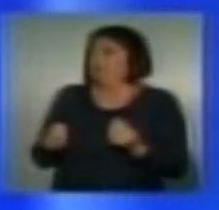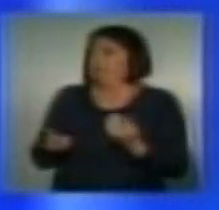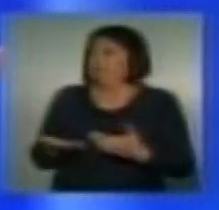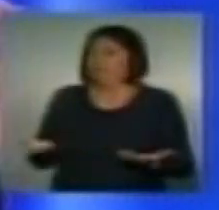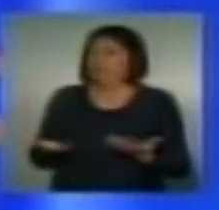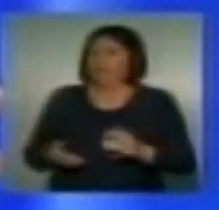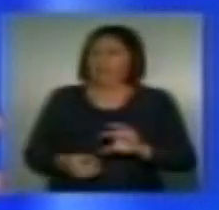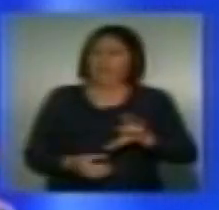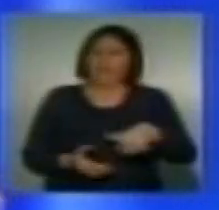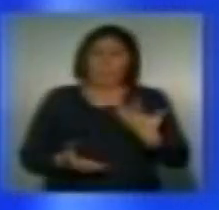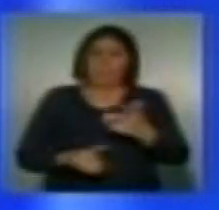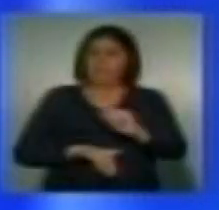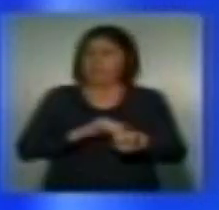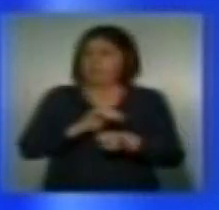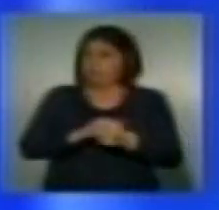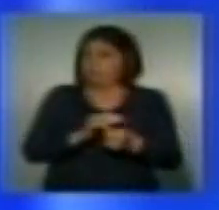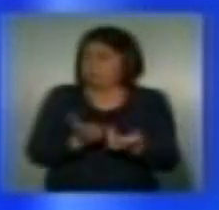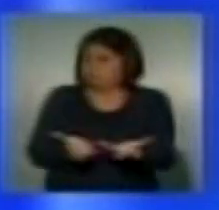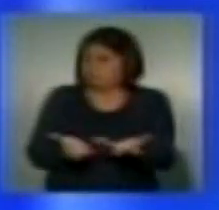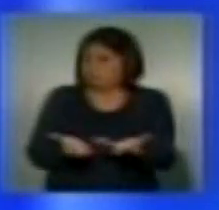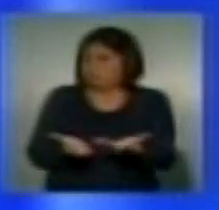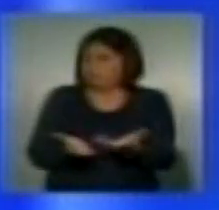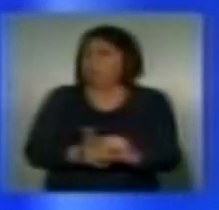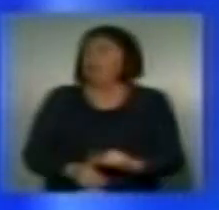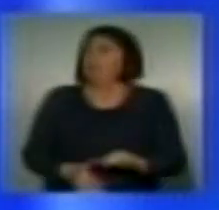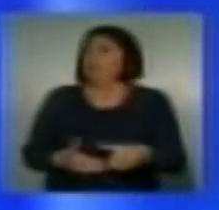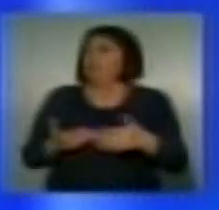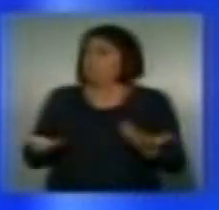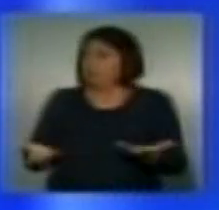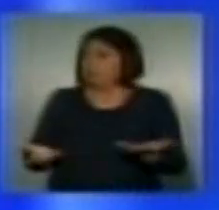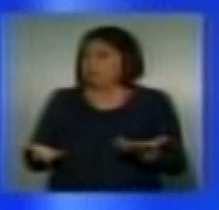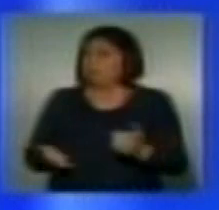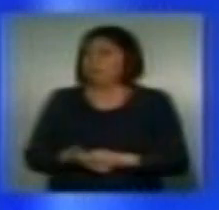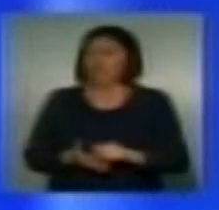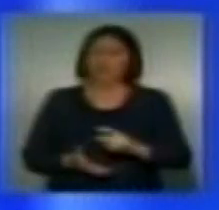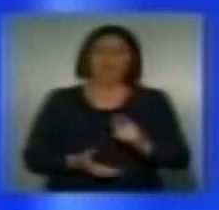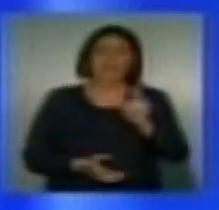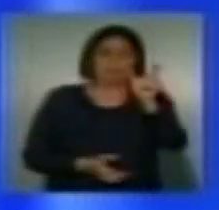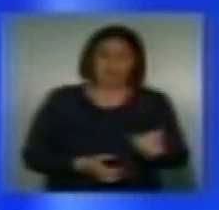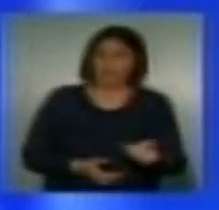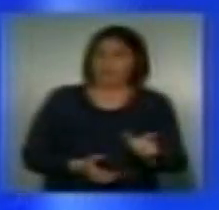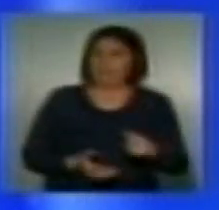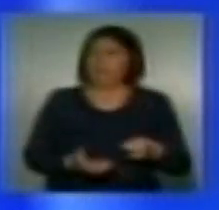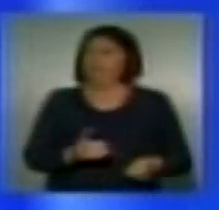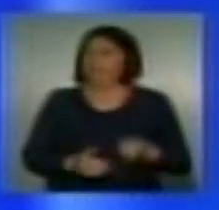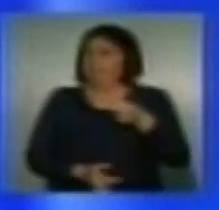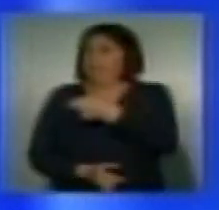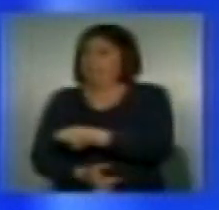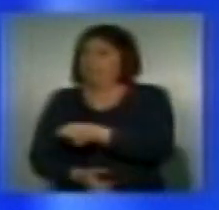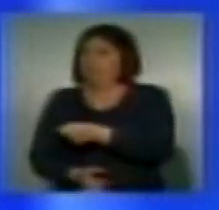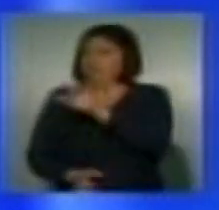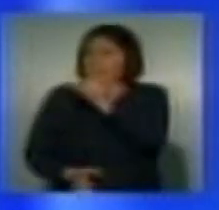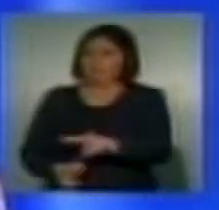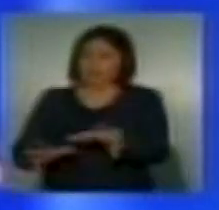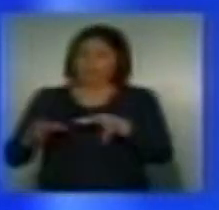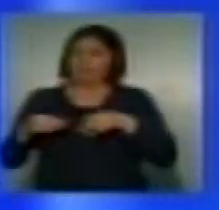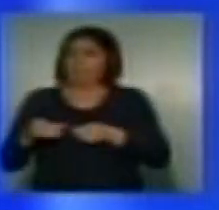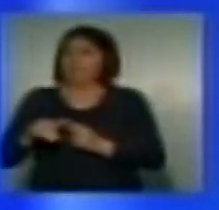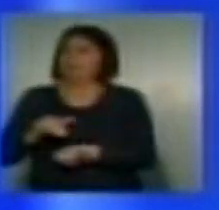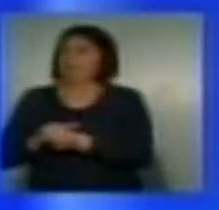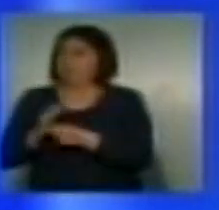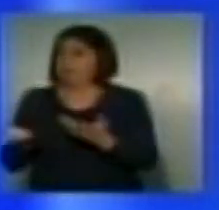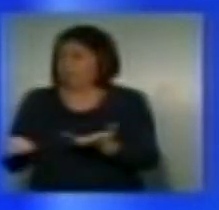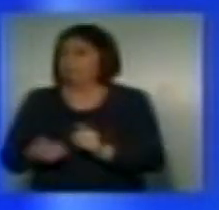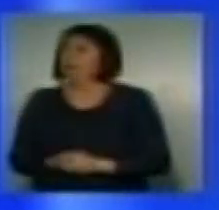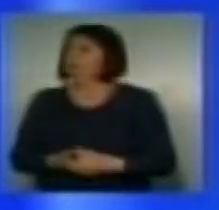que exista una corrupción existe un corrupto y un corruptor los dos